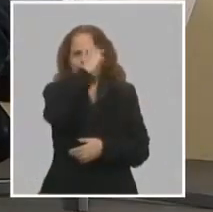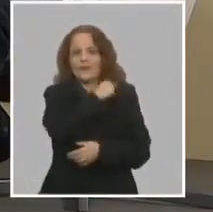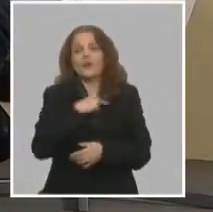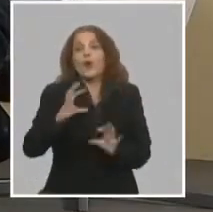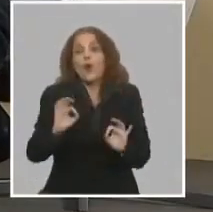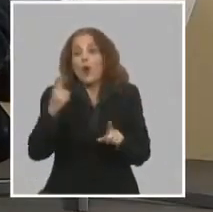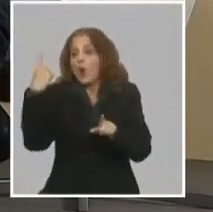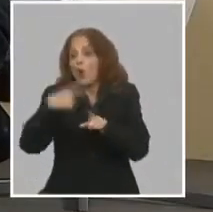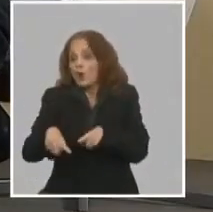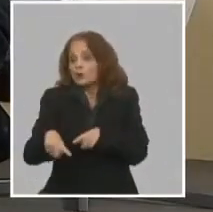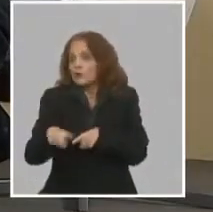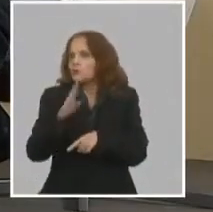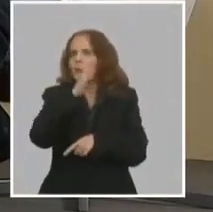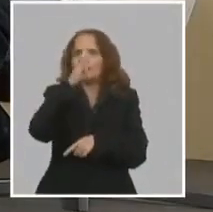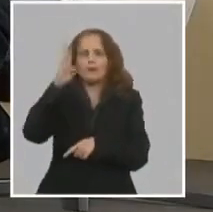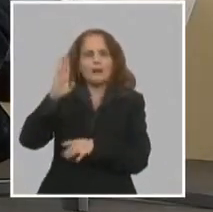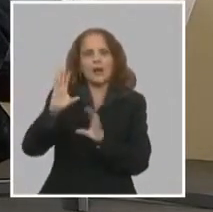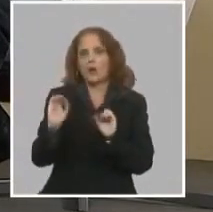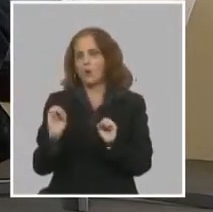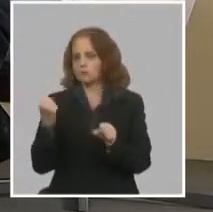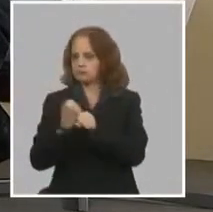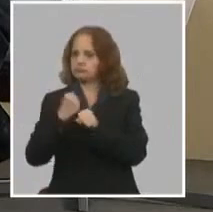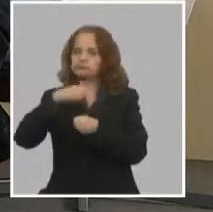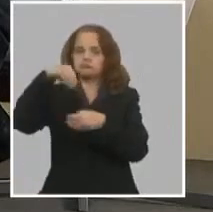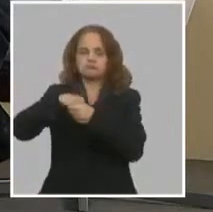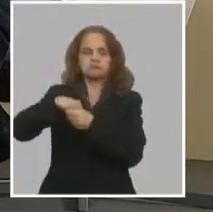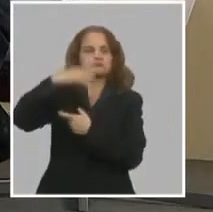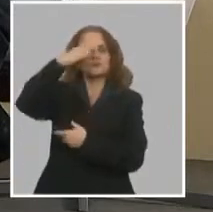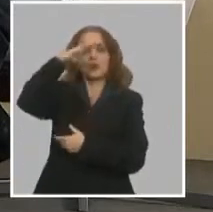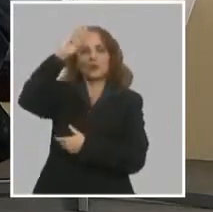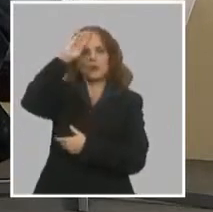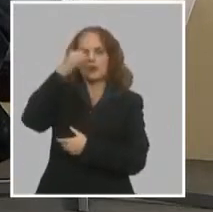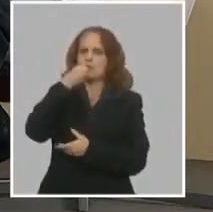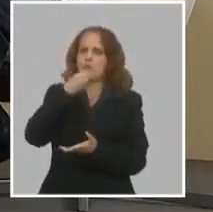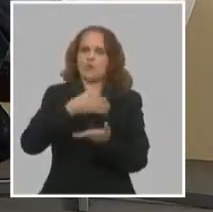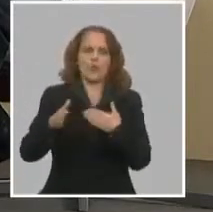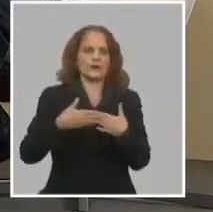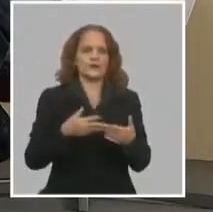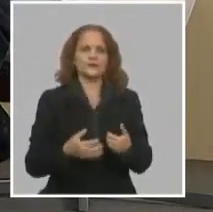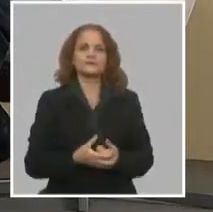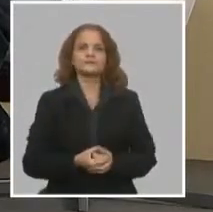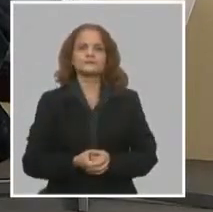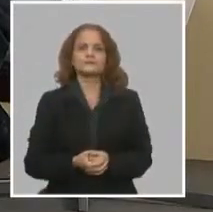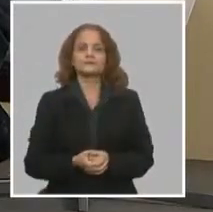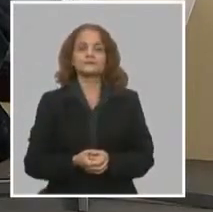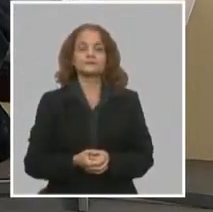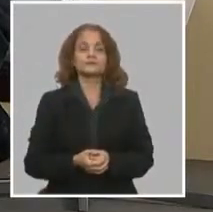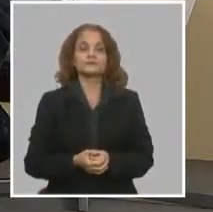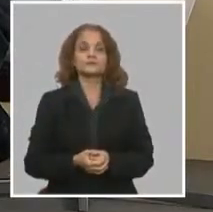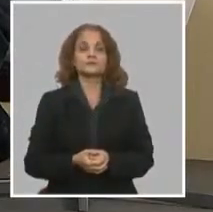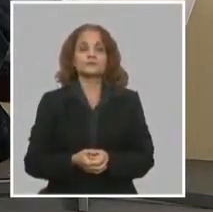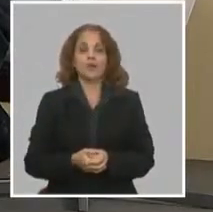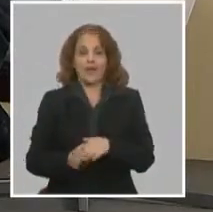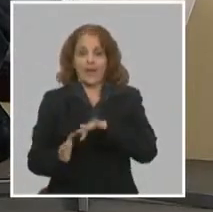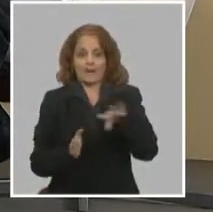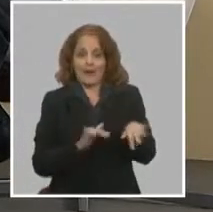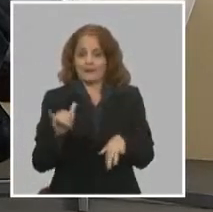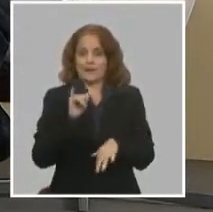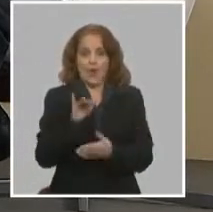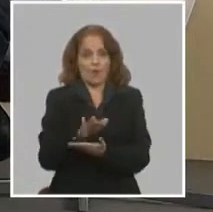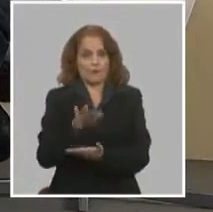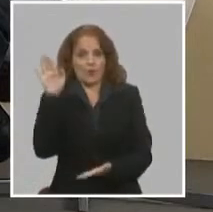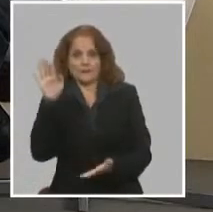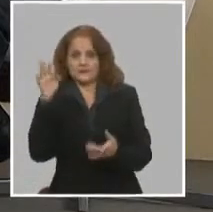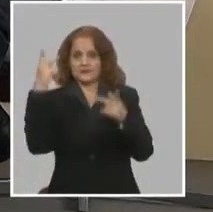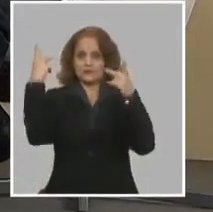parte de una misión normal de colaboración que tengamos en cualquier país del mundo. Más allá de ese compromiso profesional, de esa ética